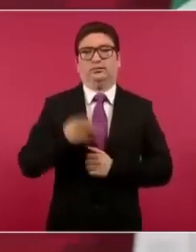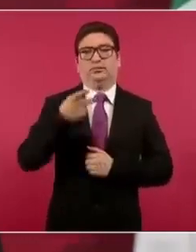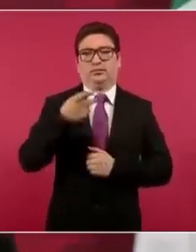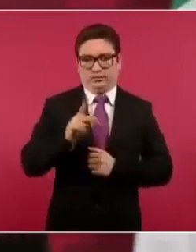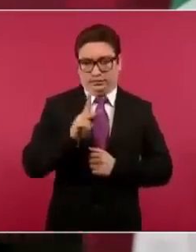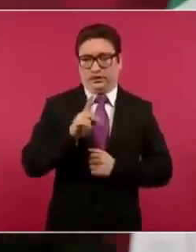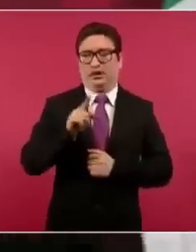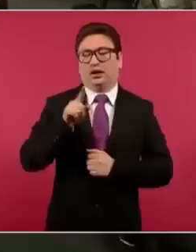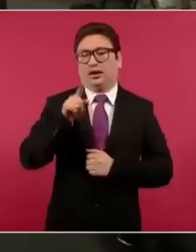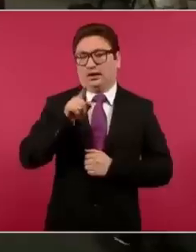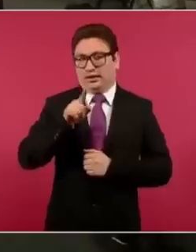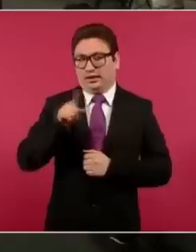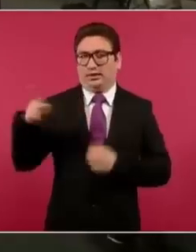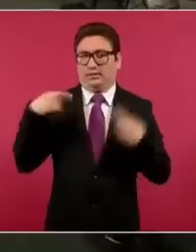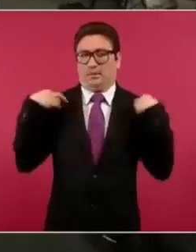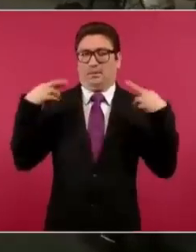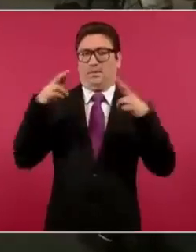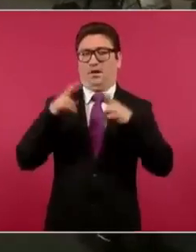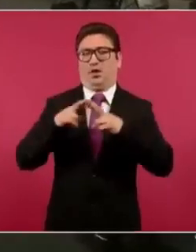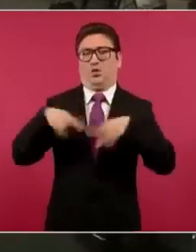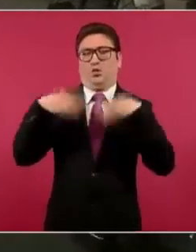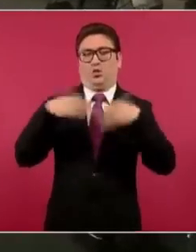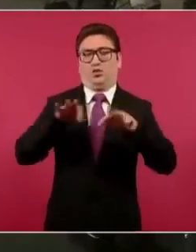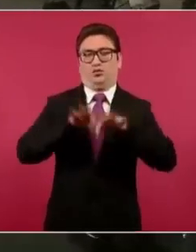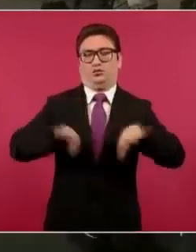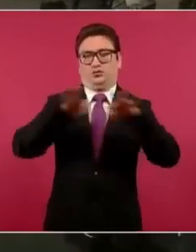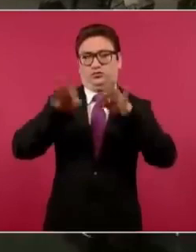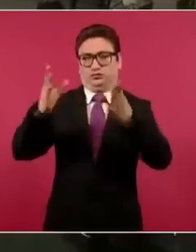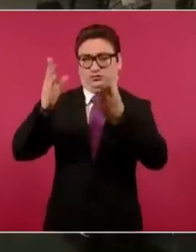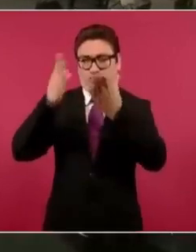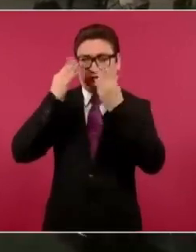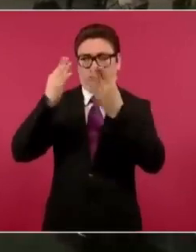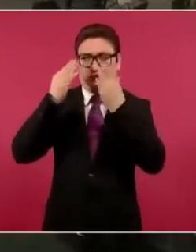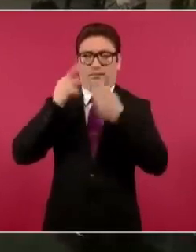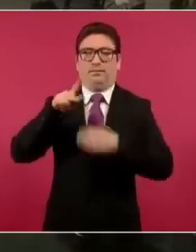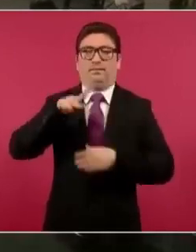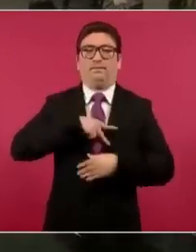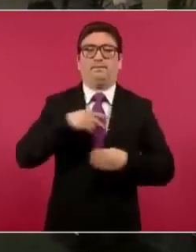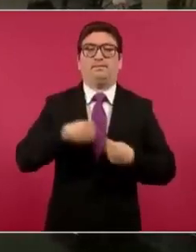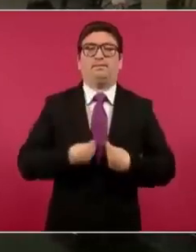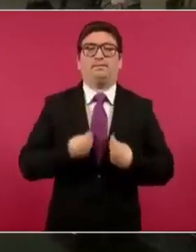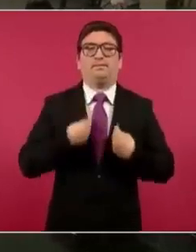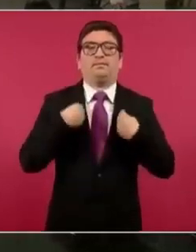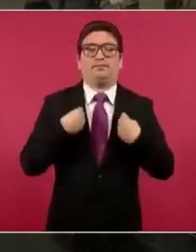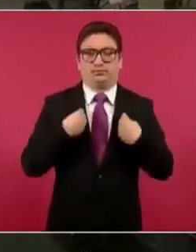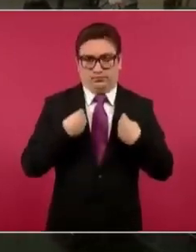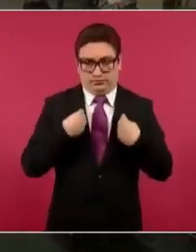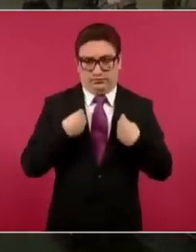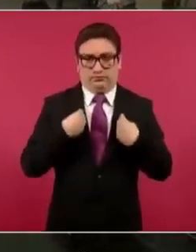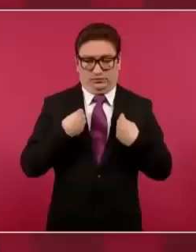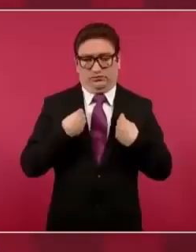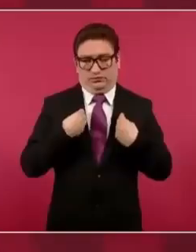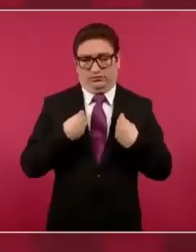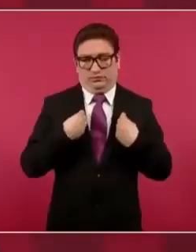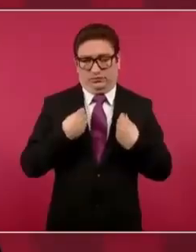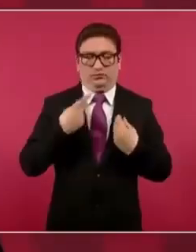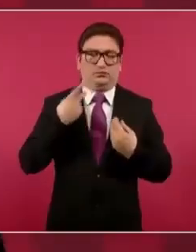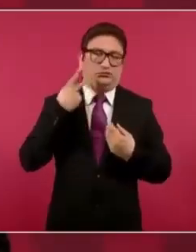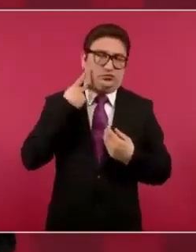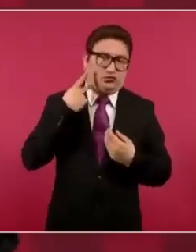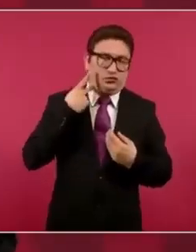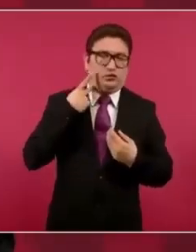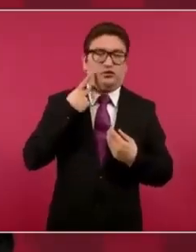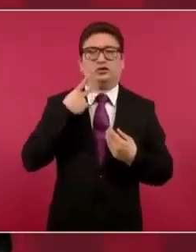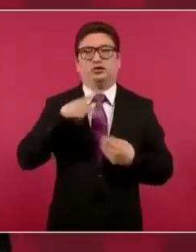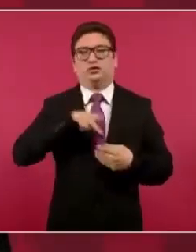jugaron mis maestros un papel fundamental en mi vida pública, política,